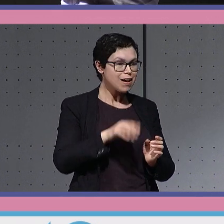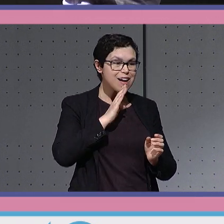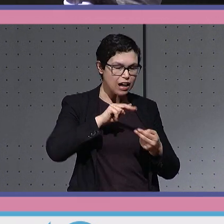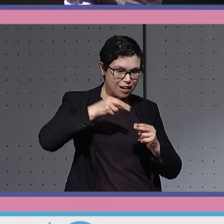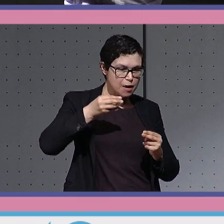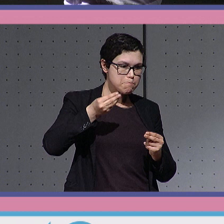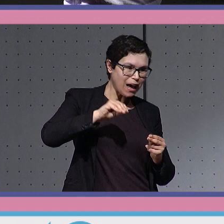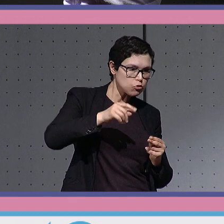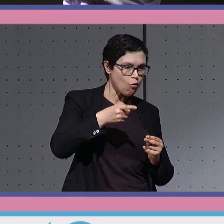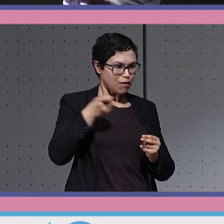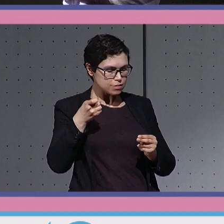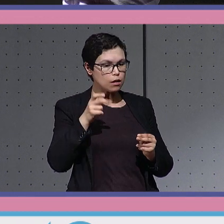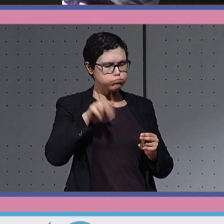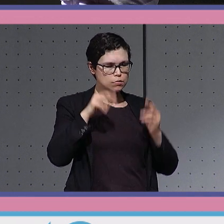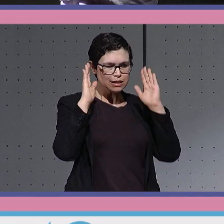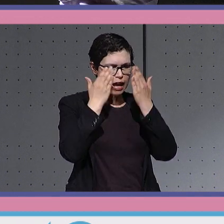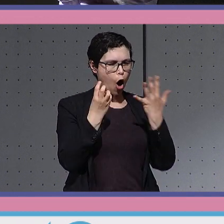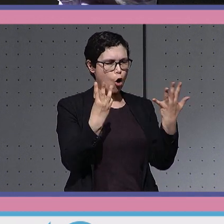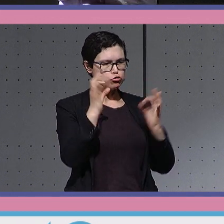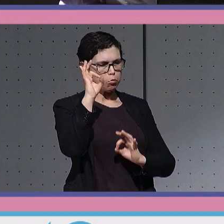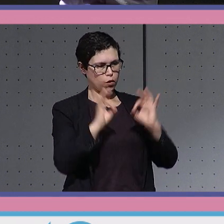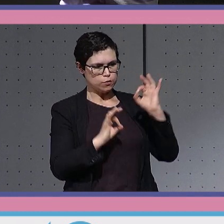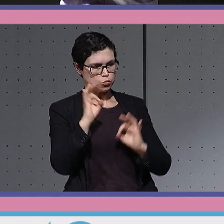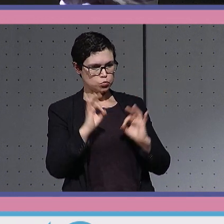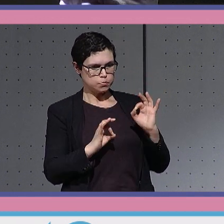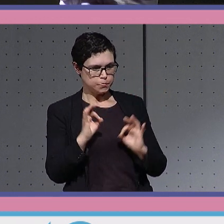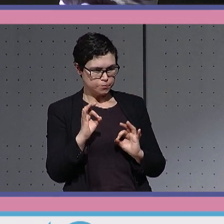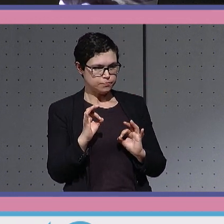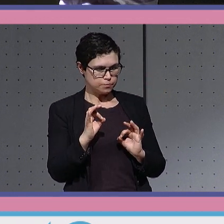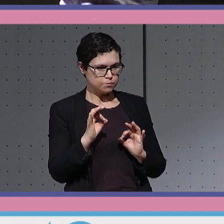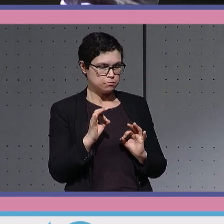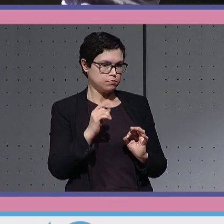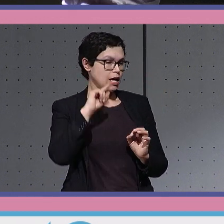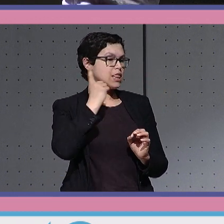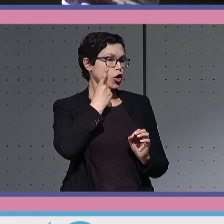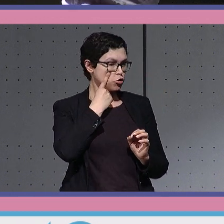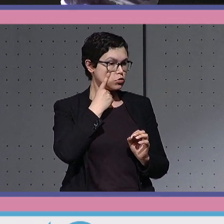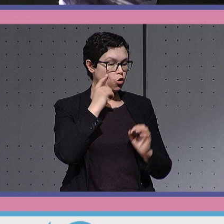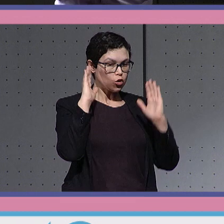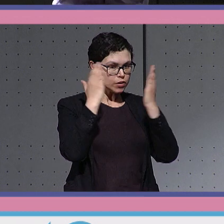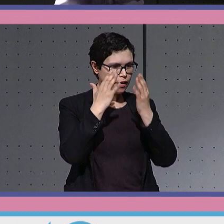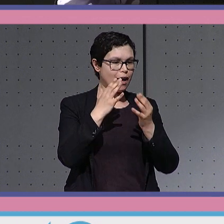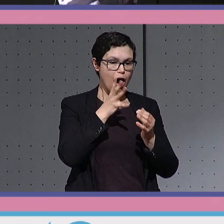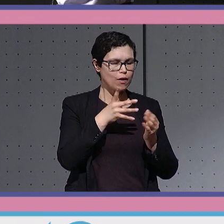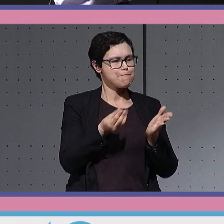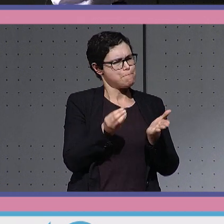de todo el TEA. Y es el que habitualmente es un diagnóstico que en niños con TEA se solicita.